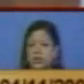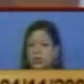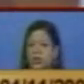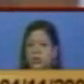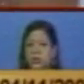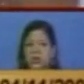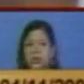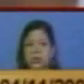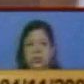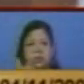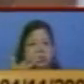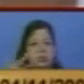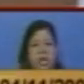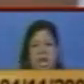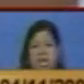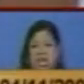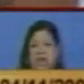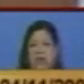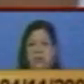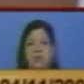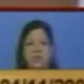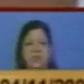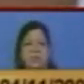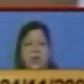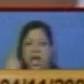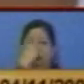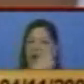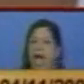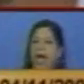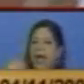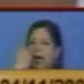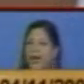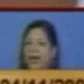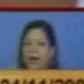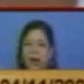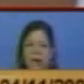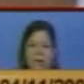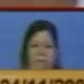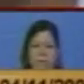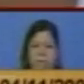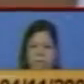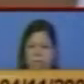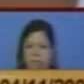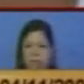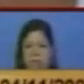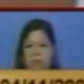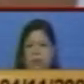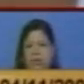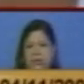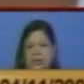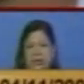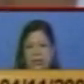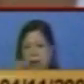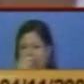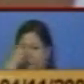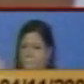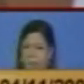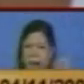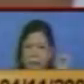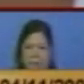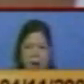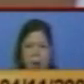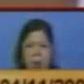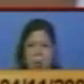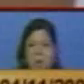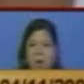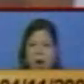de papá, vienen con toda su desfachatez a arremeter contra cuerpos policiales, contra seres